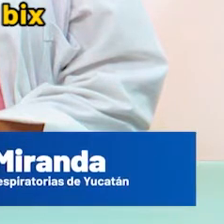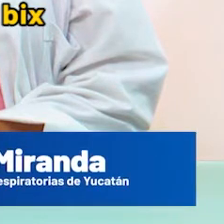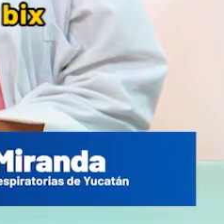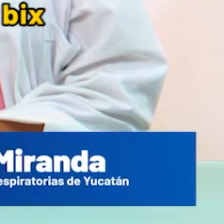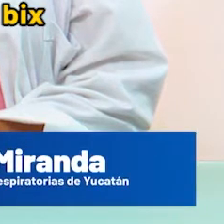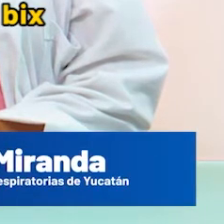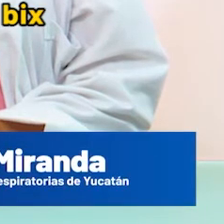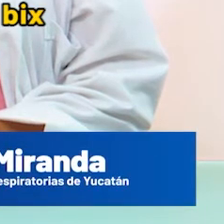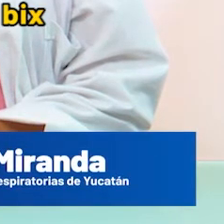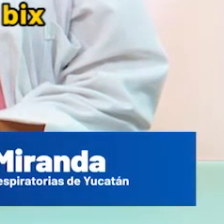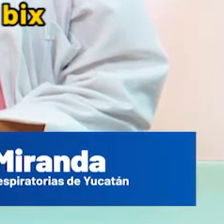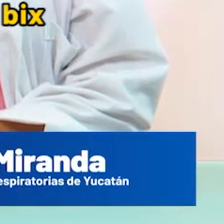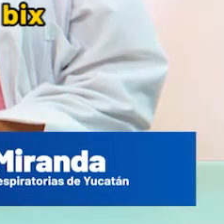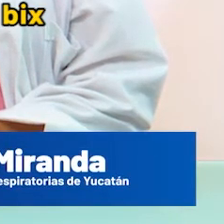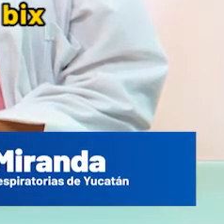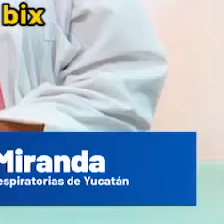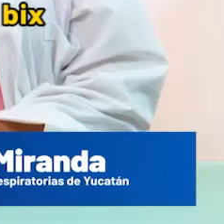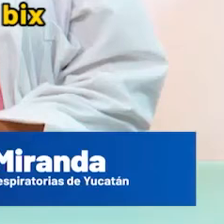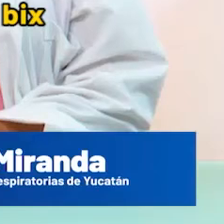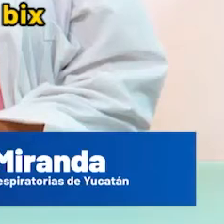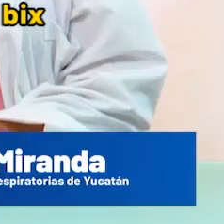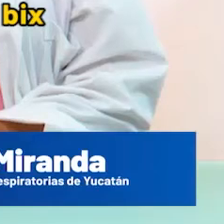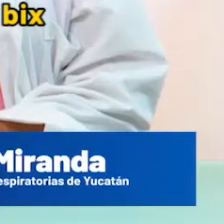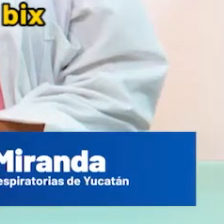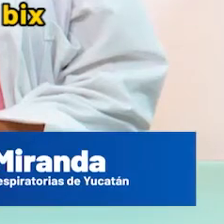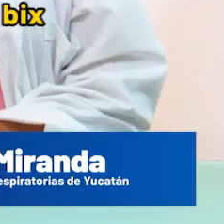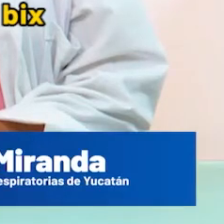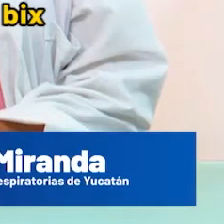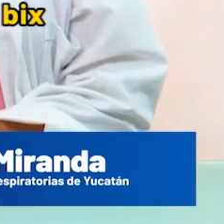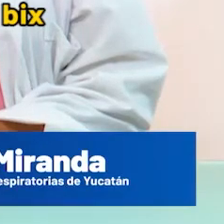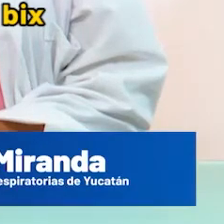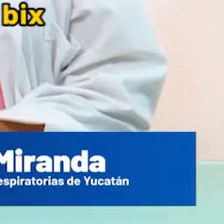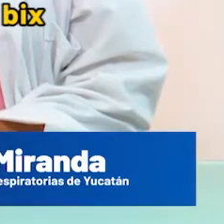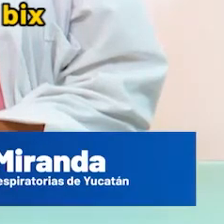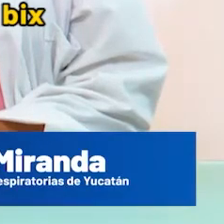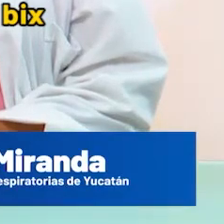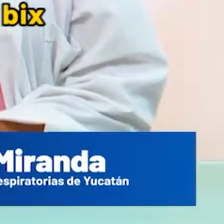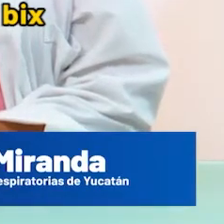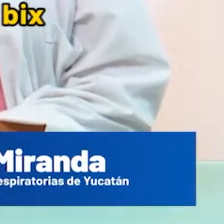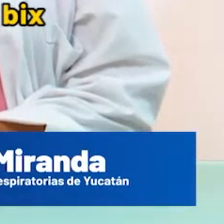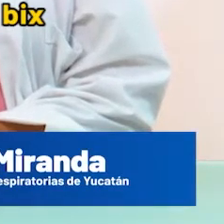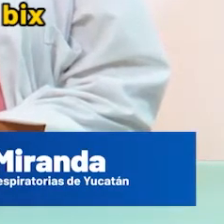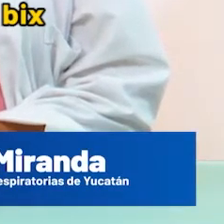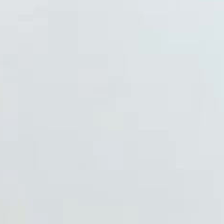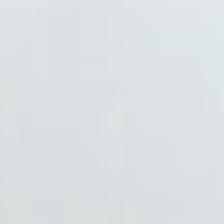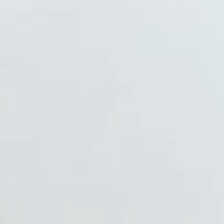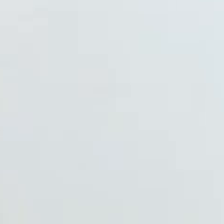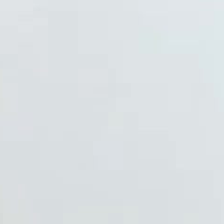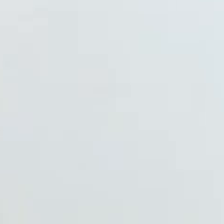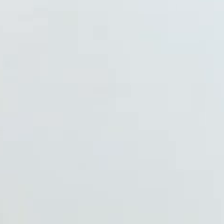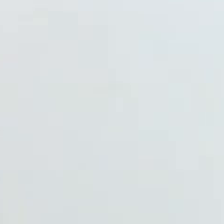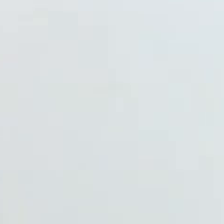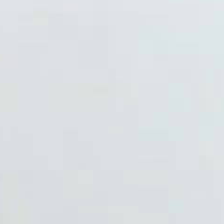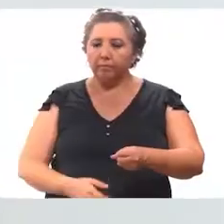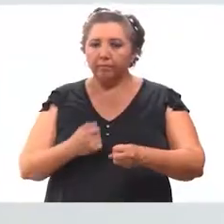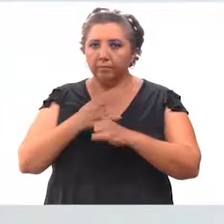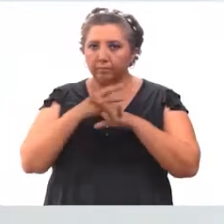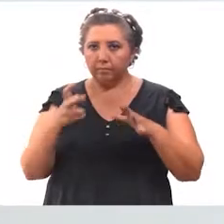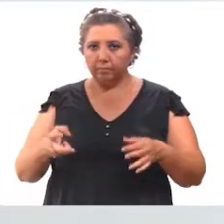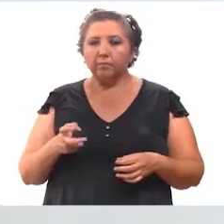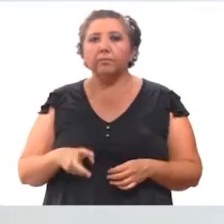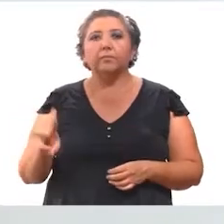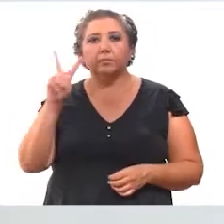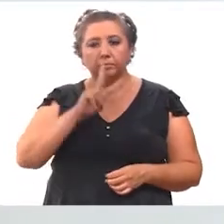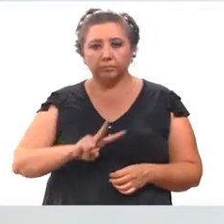Buenas tardes. Nos disponemos ahora del parte médico relacionado con el COVID-19 en Yucatán. Adelante, doctora Patti. Gracias, doctora. Buenas tardes. Este es el